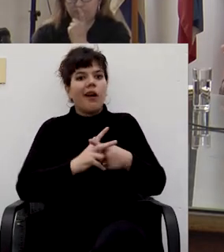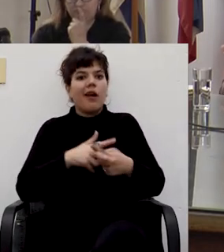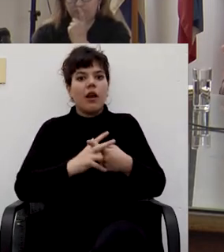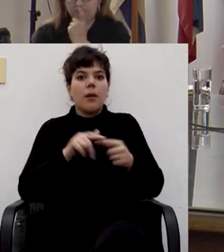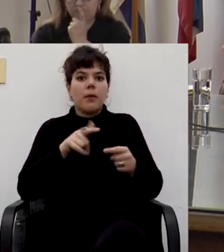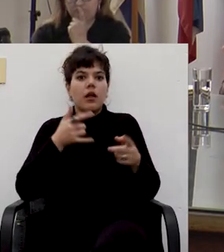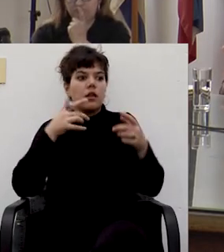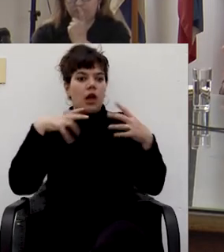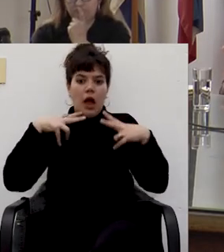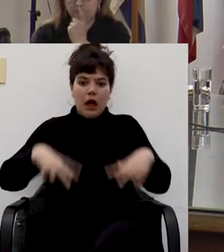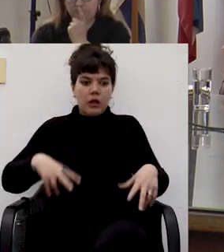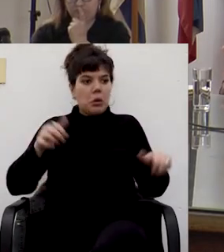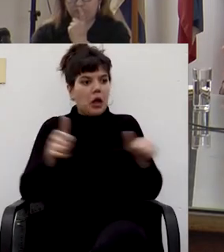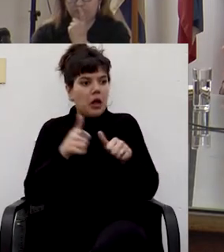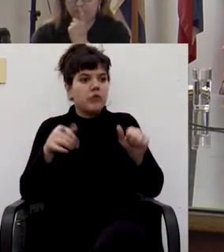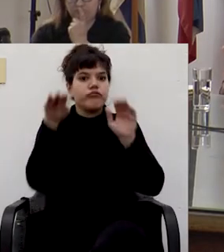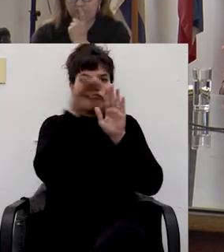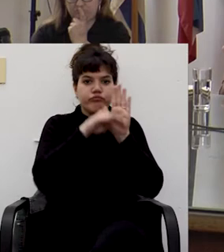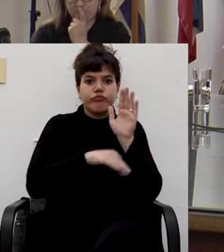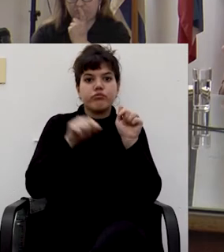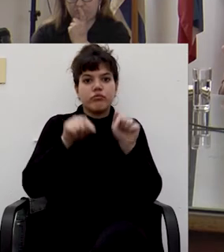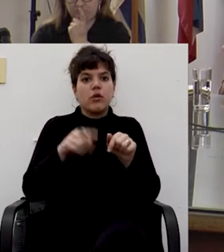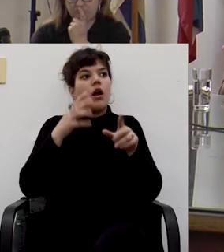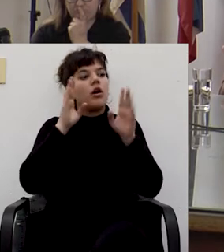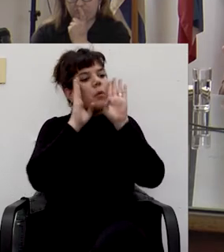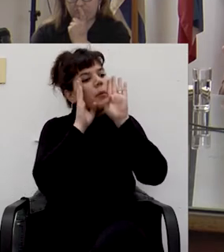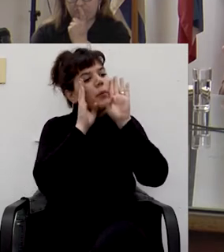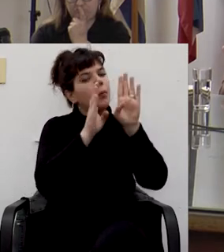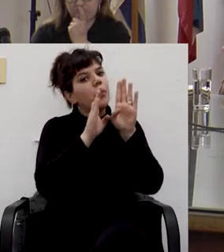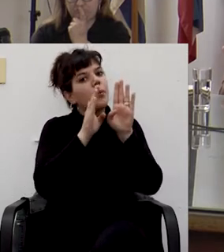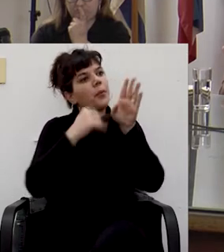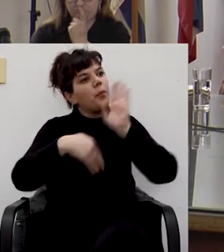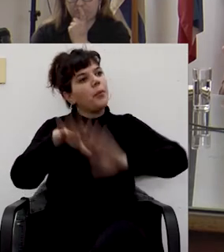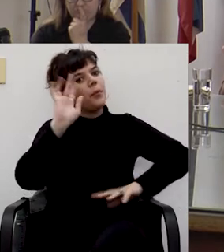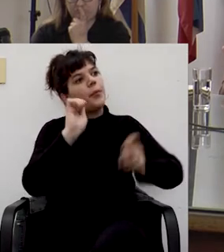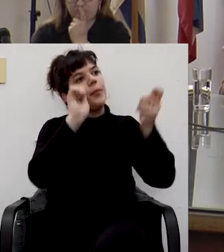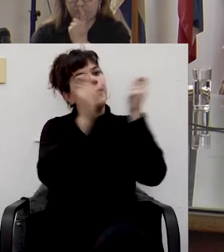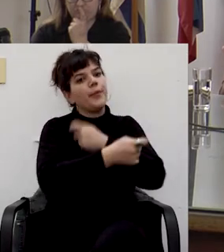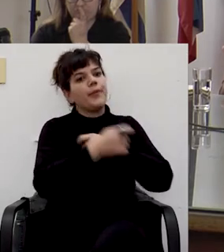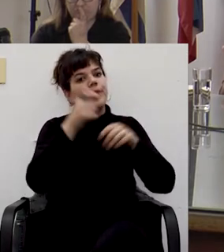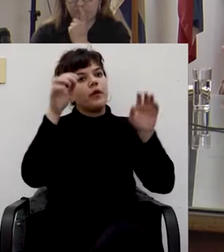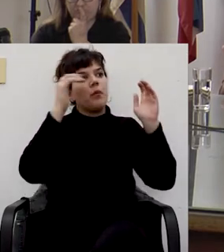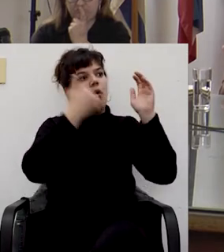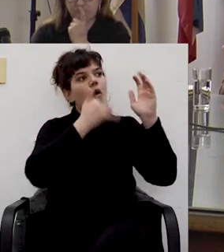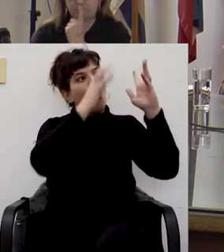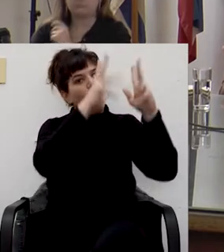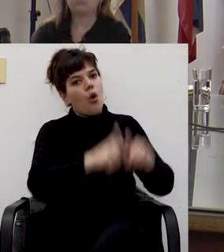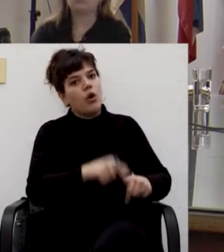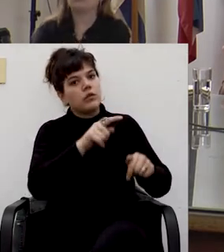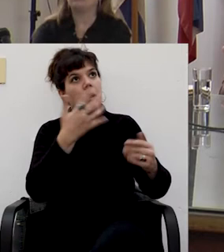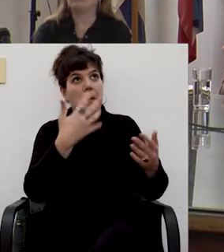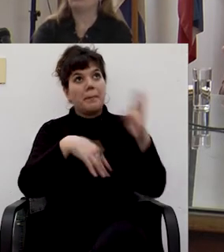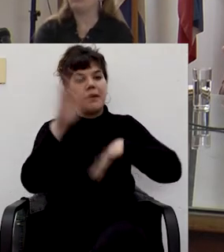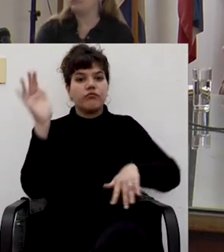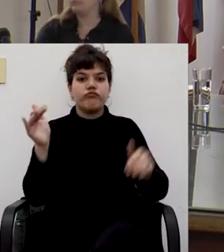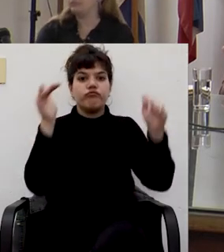acciones planificadas y procedimientos apunta a transformar las estructuras organizativas para hacerlas más justas y